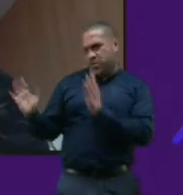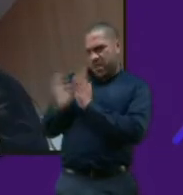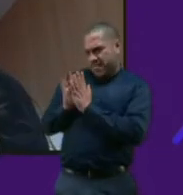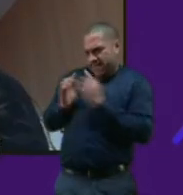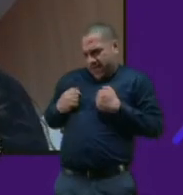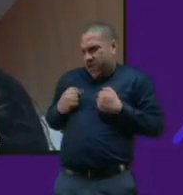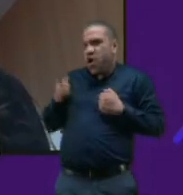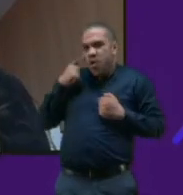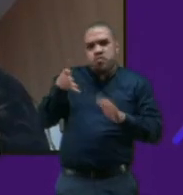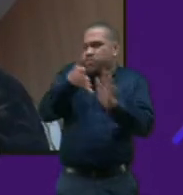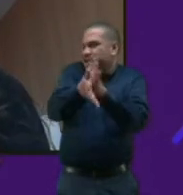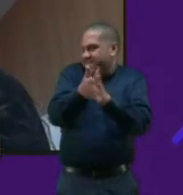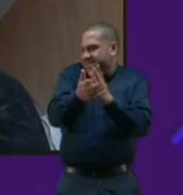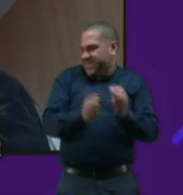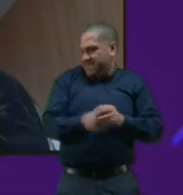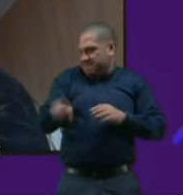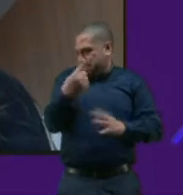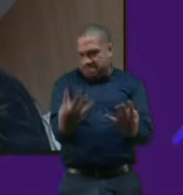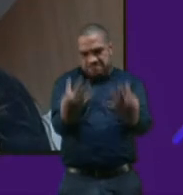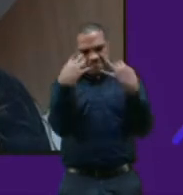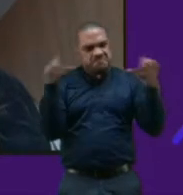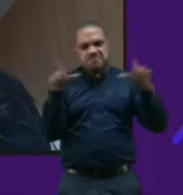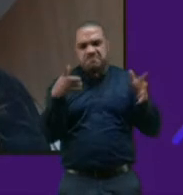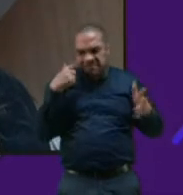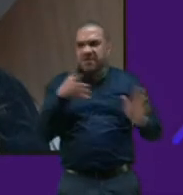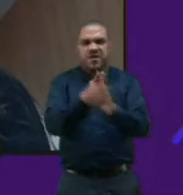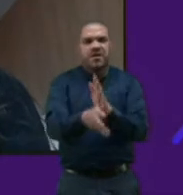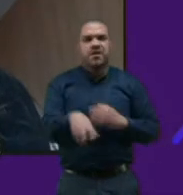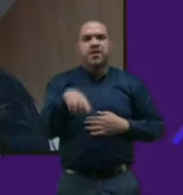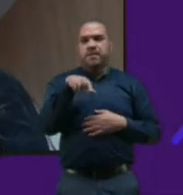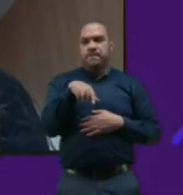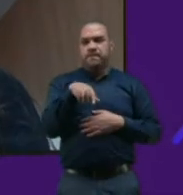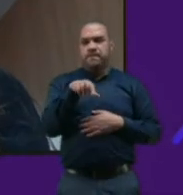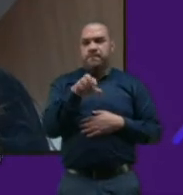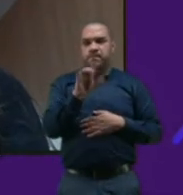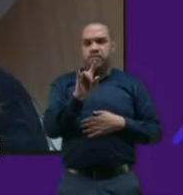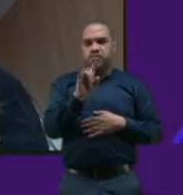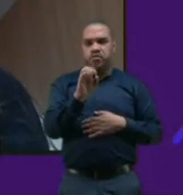Foodology, cuéntale a la gente qué es Foodology.